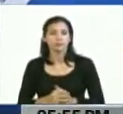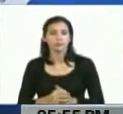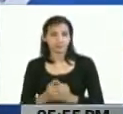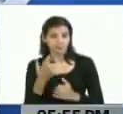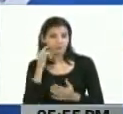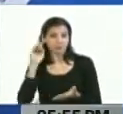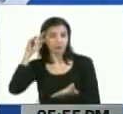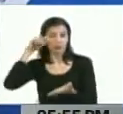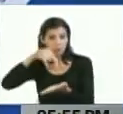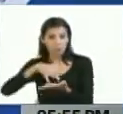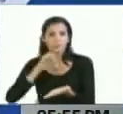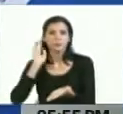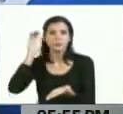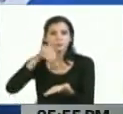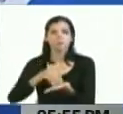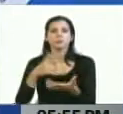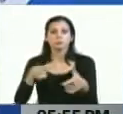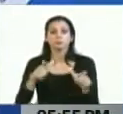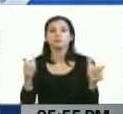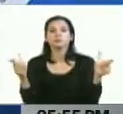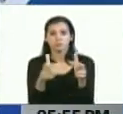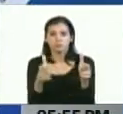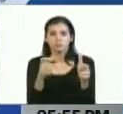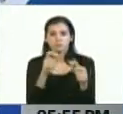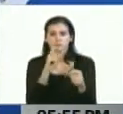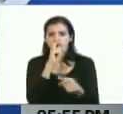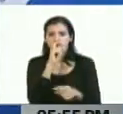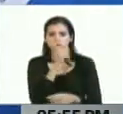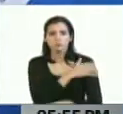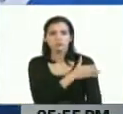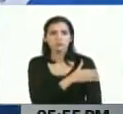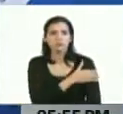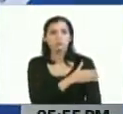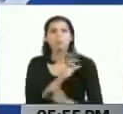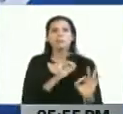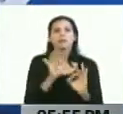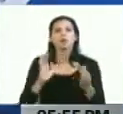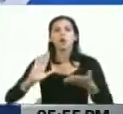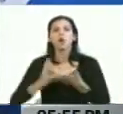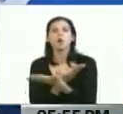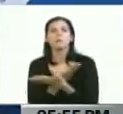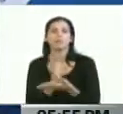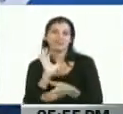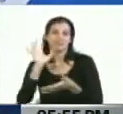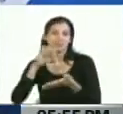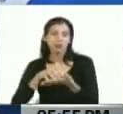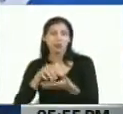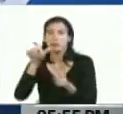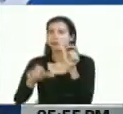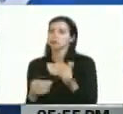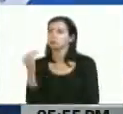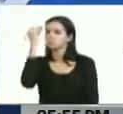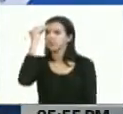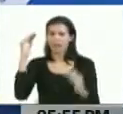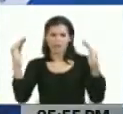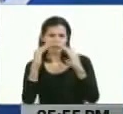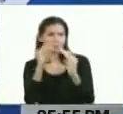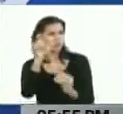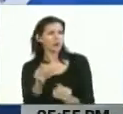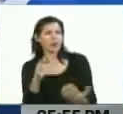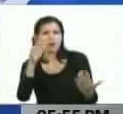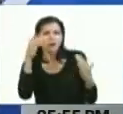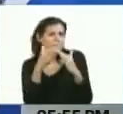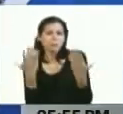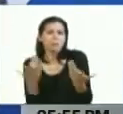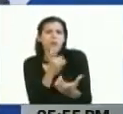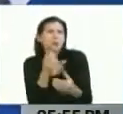Aragua y Carabobo se han dado reuniones de factores de oposición que están inmersos en un plan de golpe de Estado. Y el usuario que está en su casa dice, ¿y qué hacemos con esa gente? Y yo